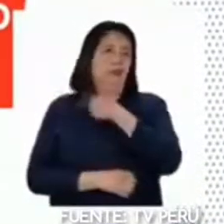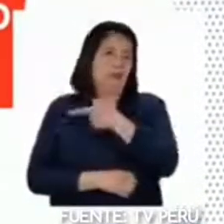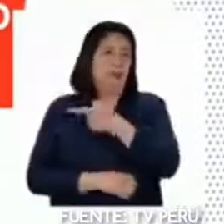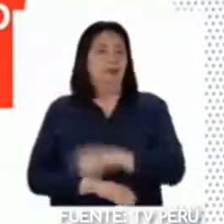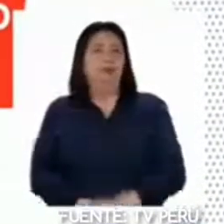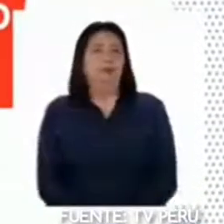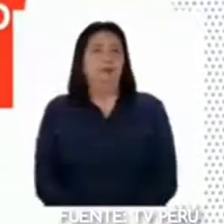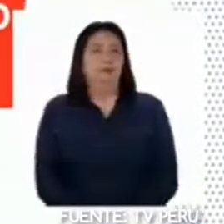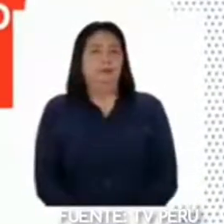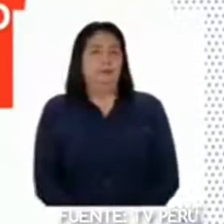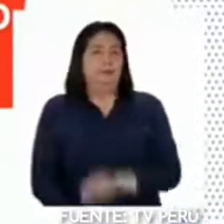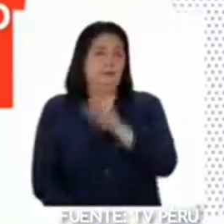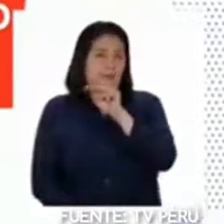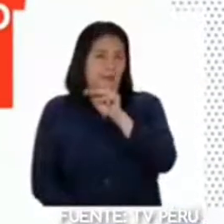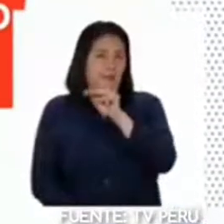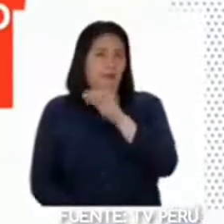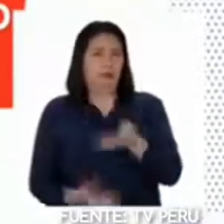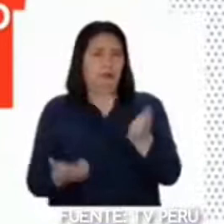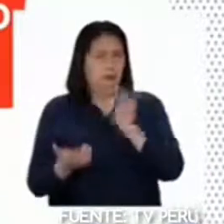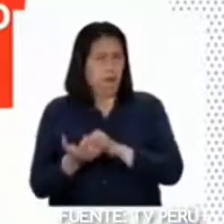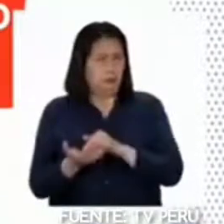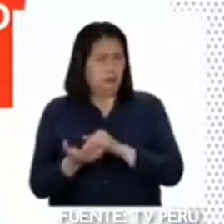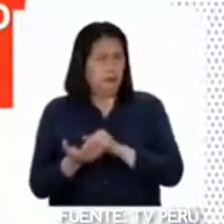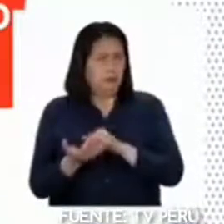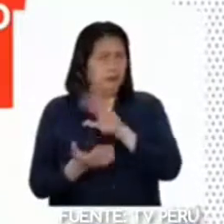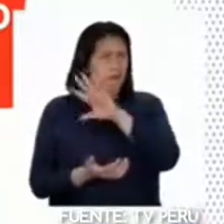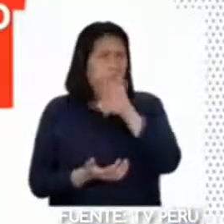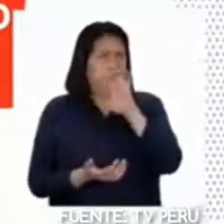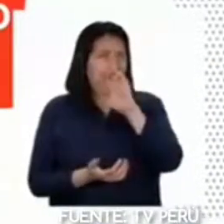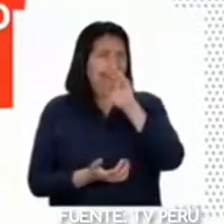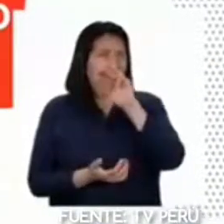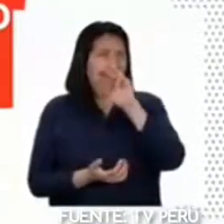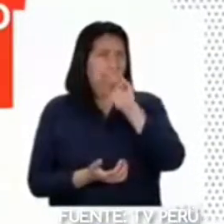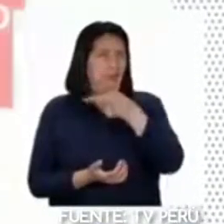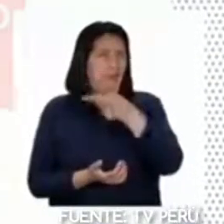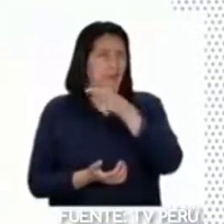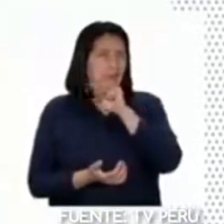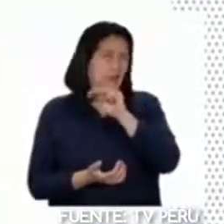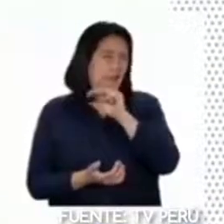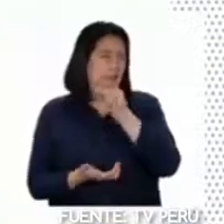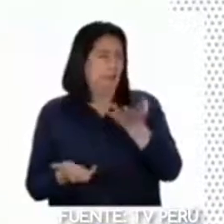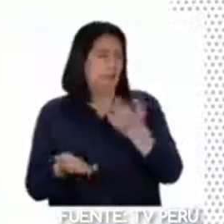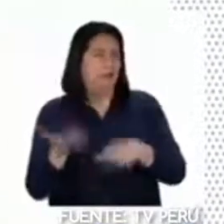metros. Pero, nuevamente, esta expresión no nos dice mucho.